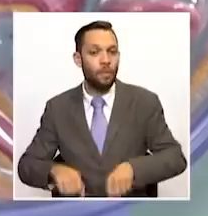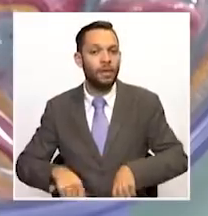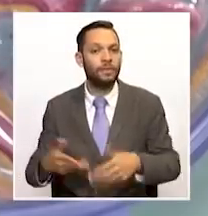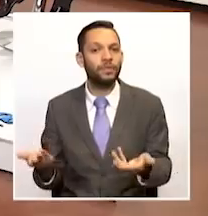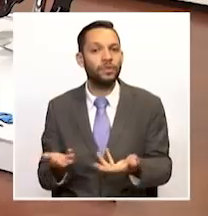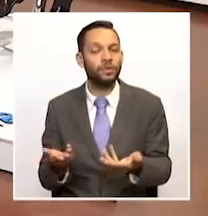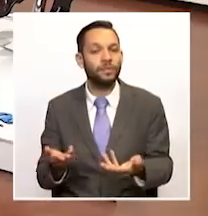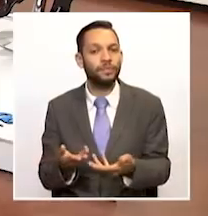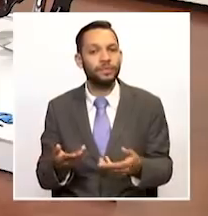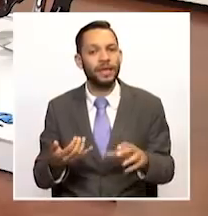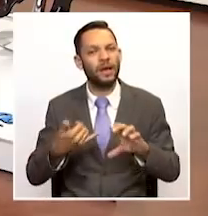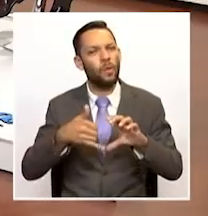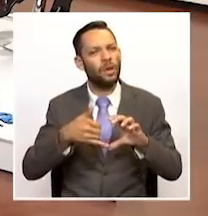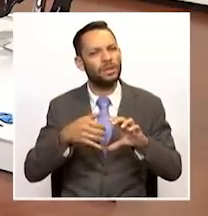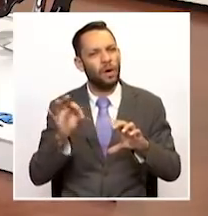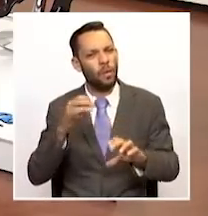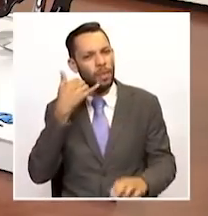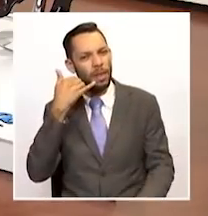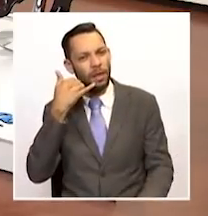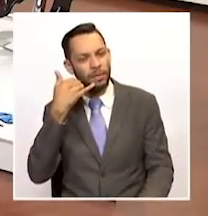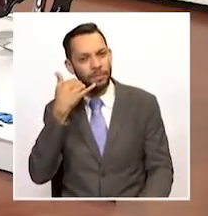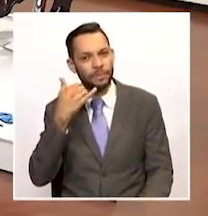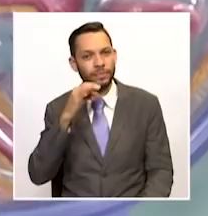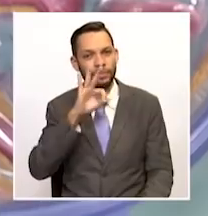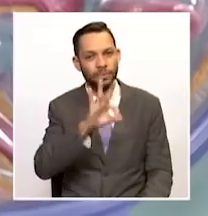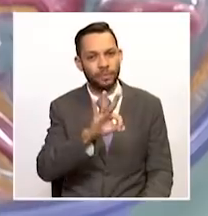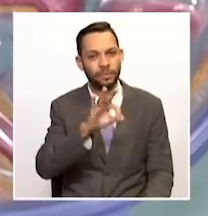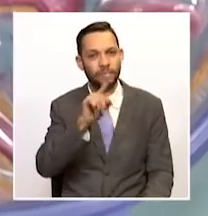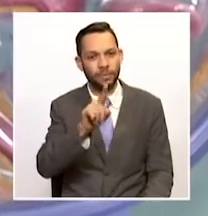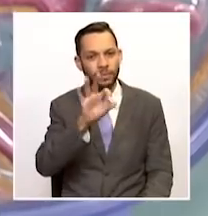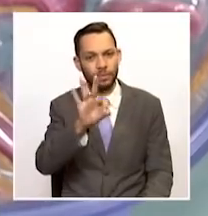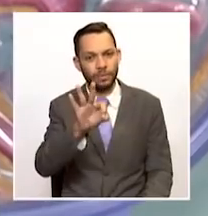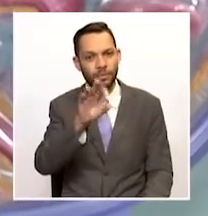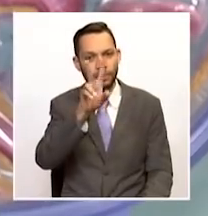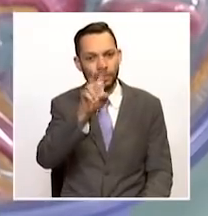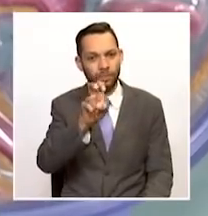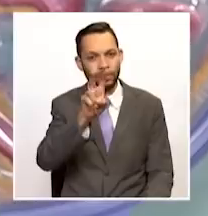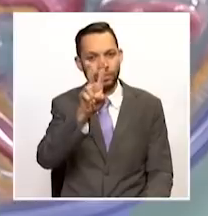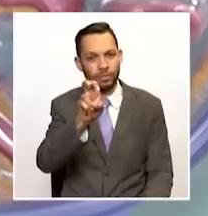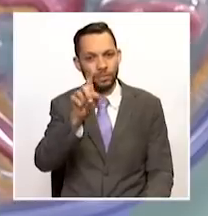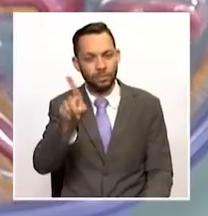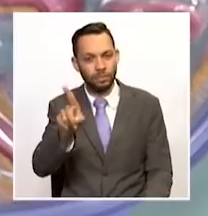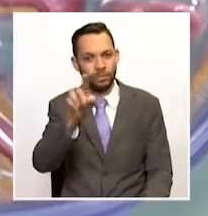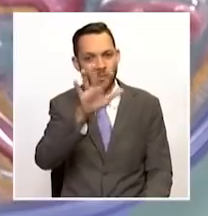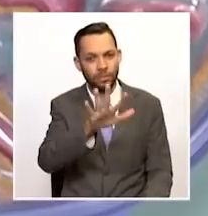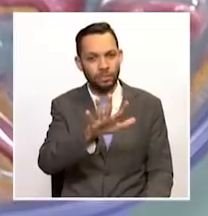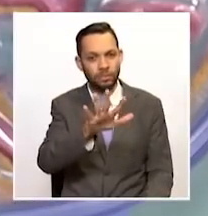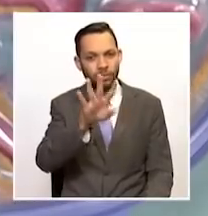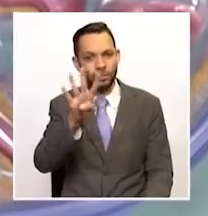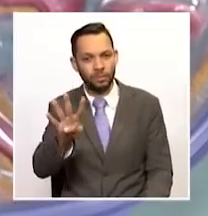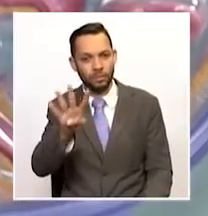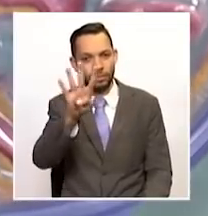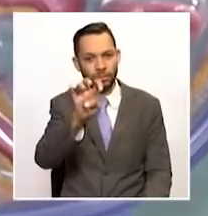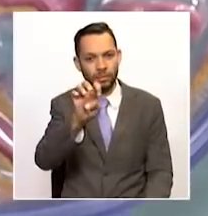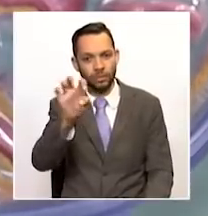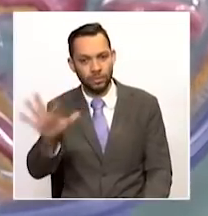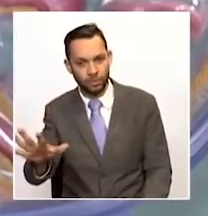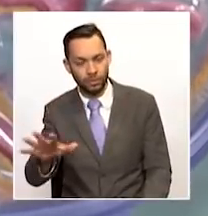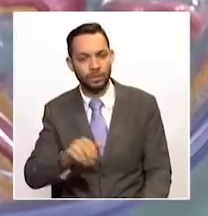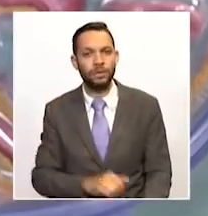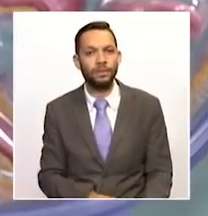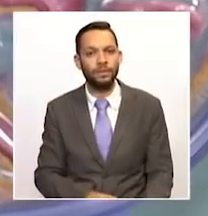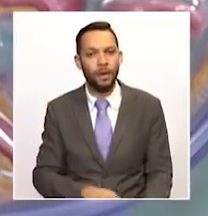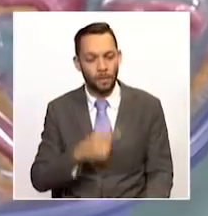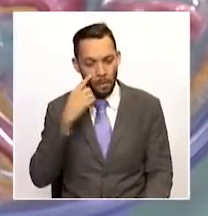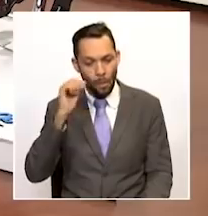se comunican que te luego mi teléfono 3 13 7 71 54 95 me lo copió nadie